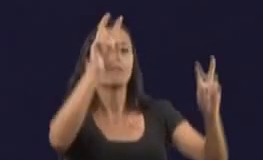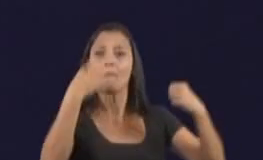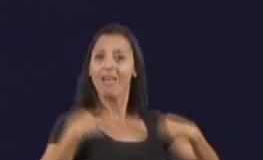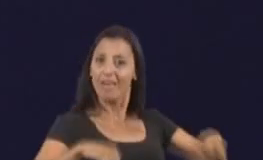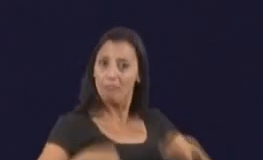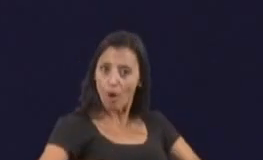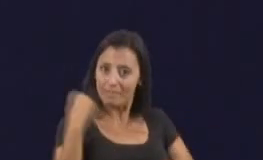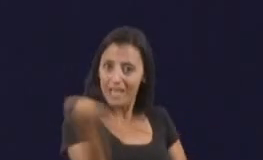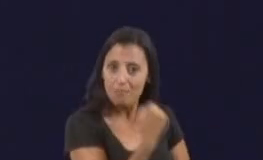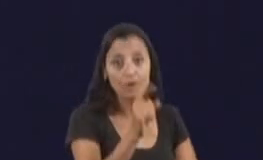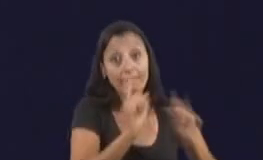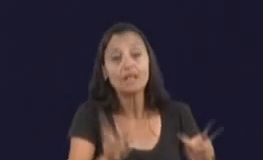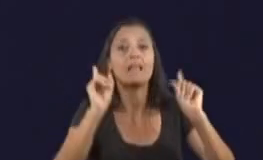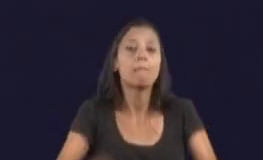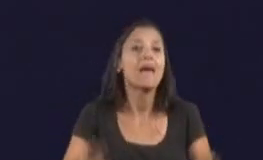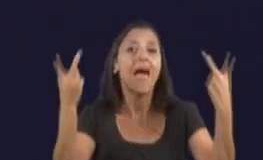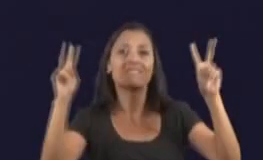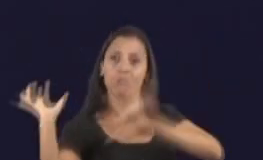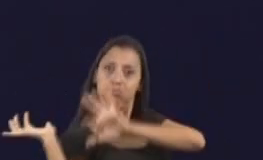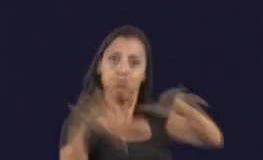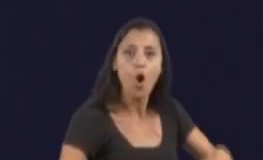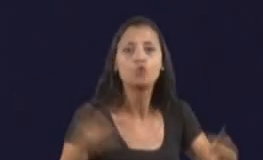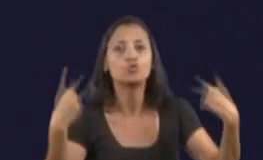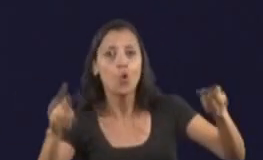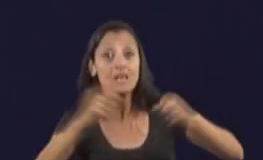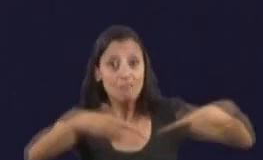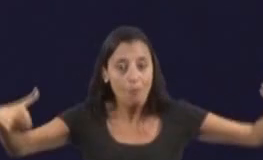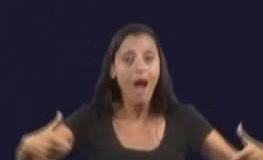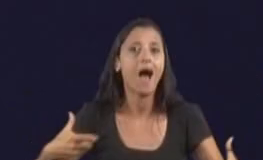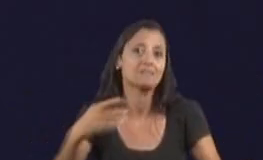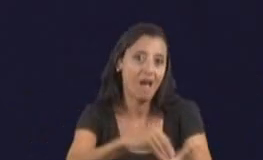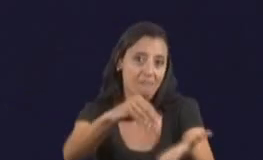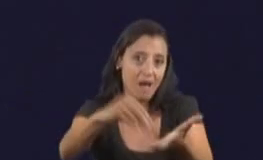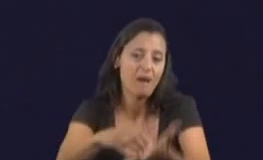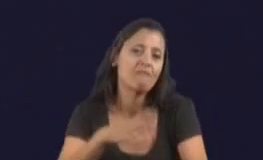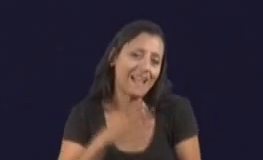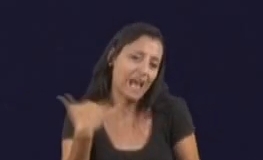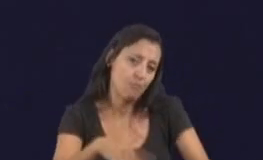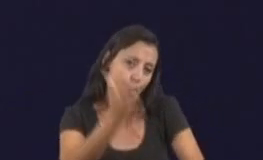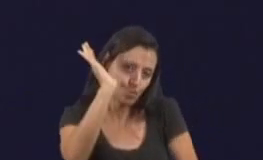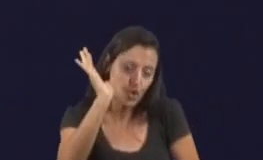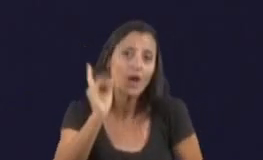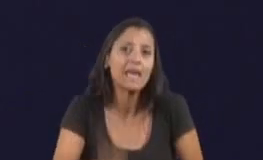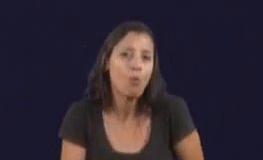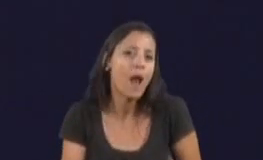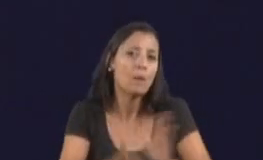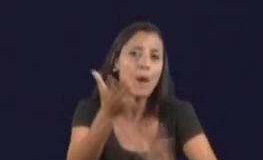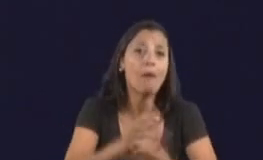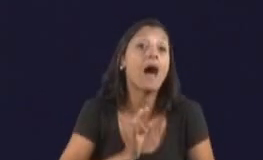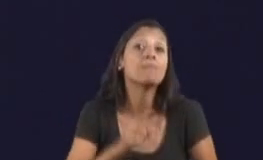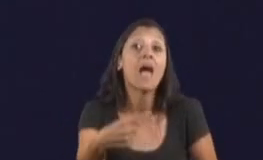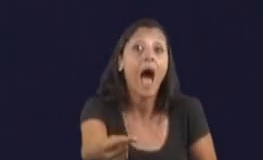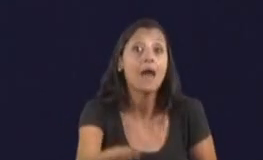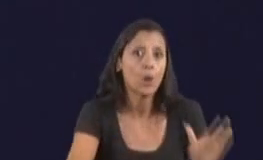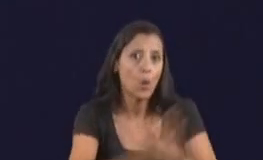también en cuestiones turísticas y en cuestiones de todo lo que va a ocurrir falta todavía mucho, pero todo lo que va a ocurrir dentro de algunos años